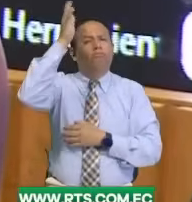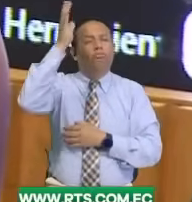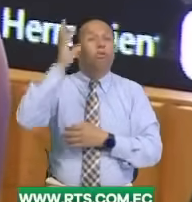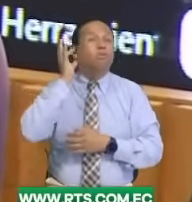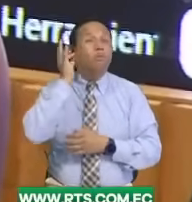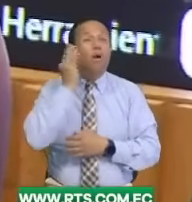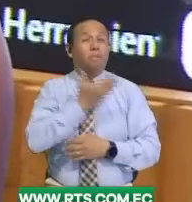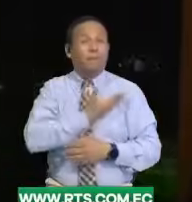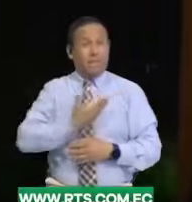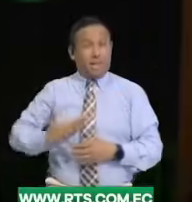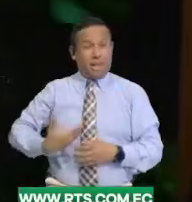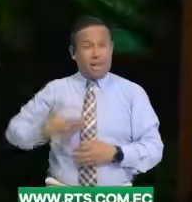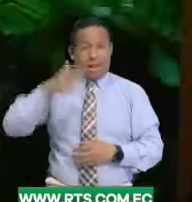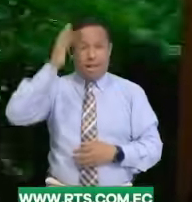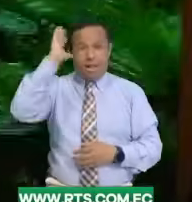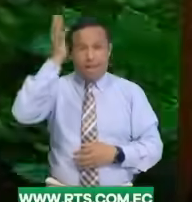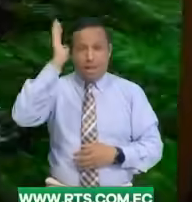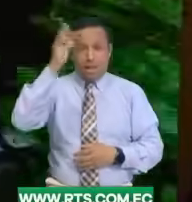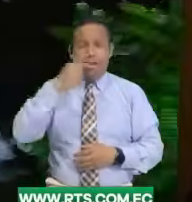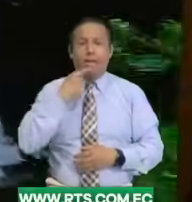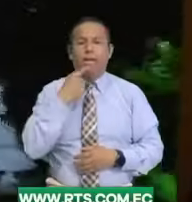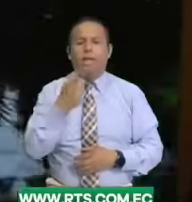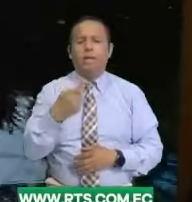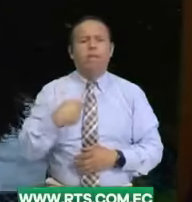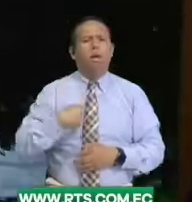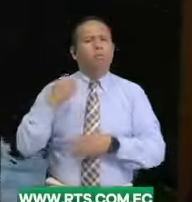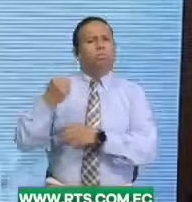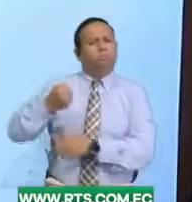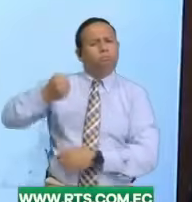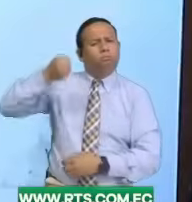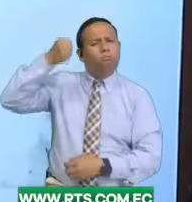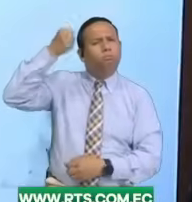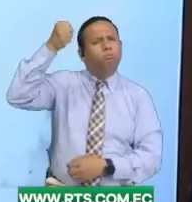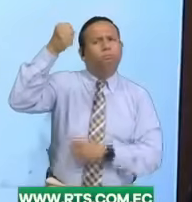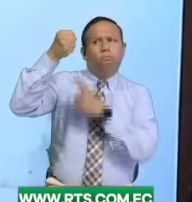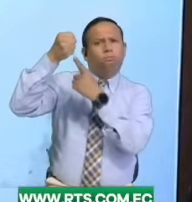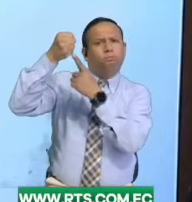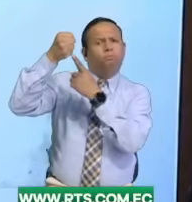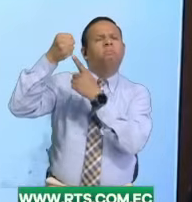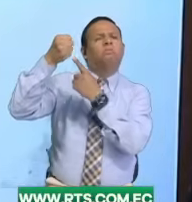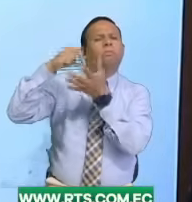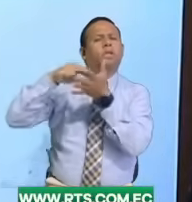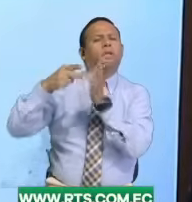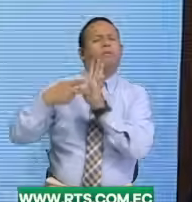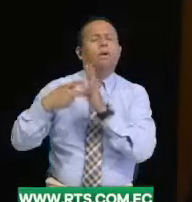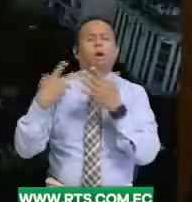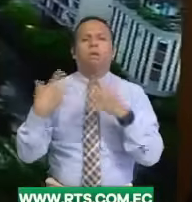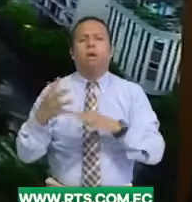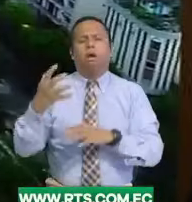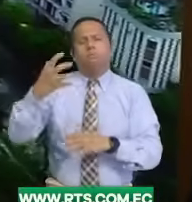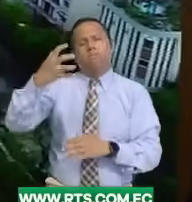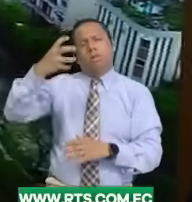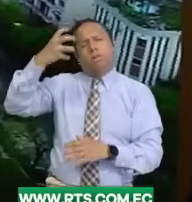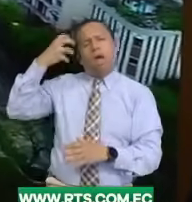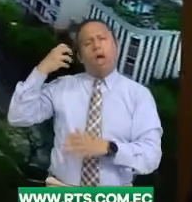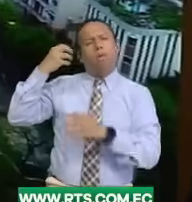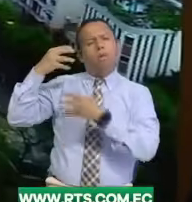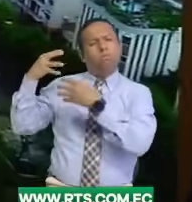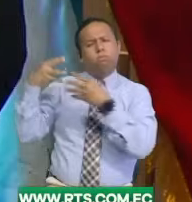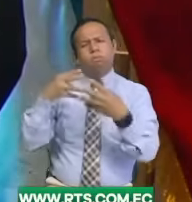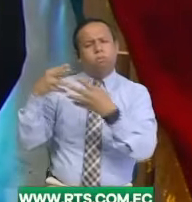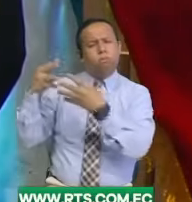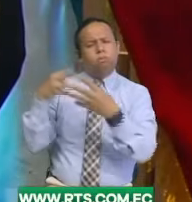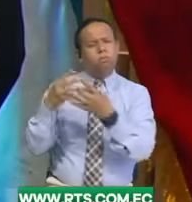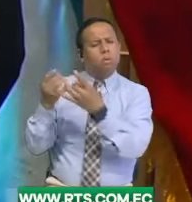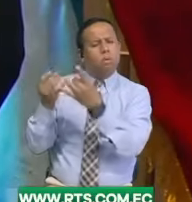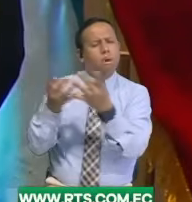del Parlamento destacó que la antorcha de la independencia fue el germen de gestas posteriores. Es la que